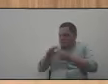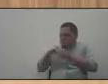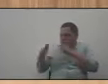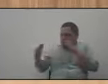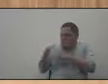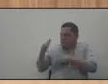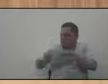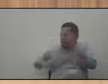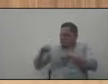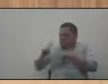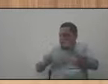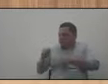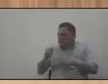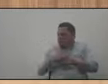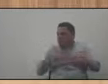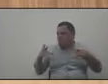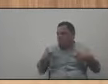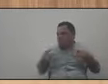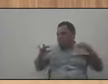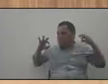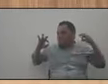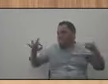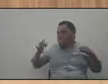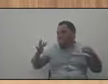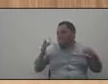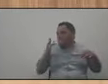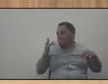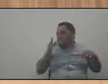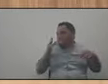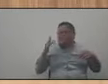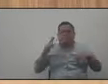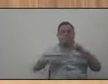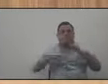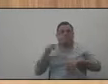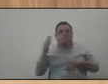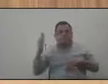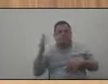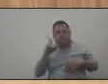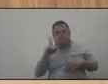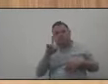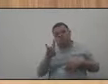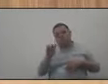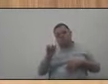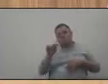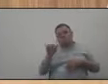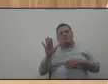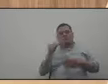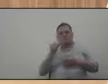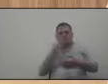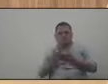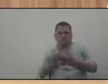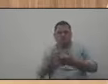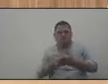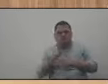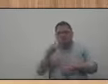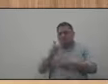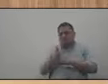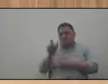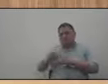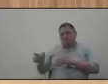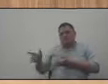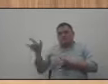saludables en nuestros usuarios. A la Duma departamental, gracias a nuestros diputados, gracias a